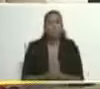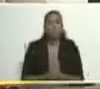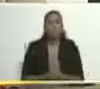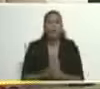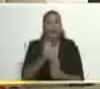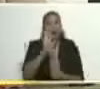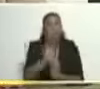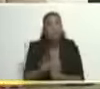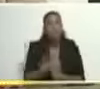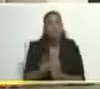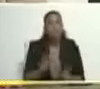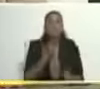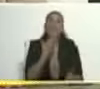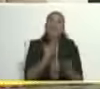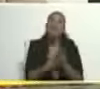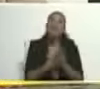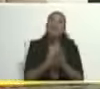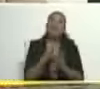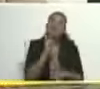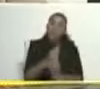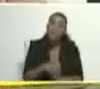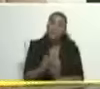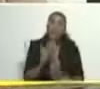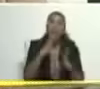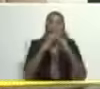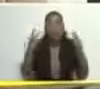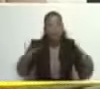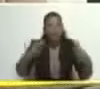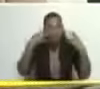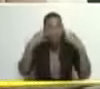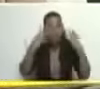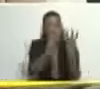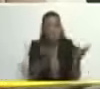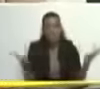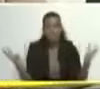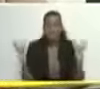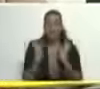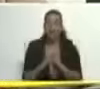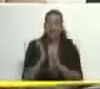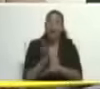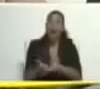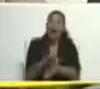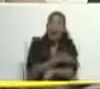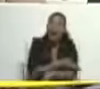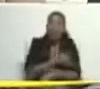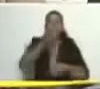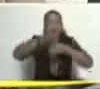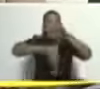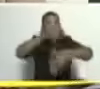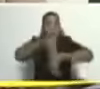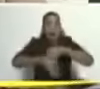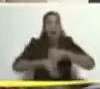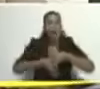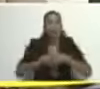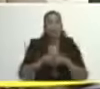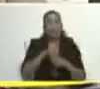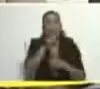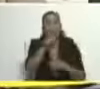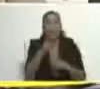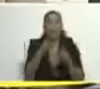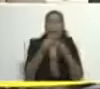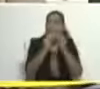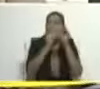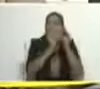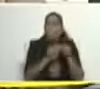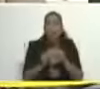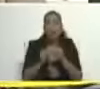Quisiera agradecer a todos los que hablaron de manera firme acerca de las